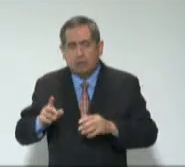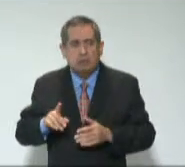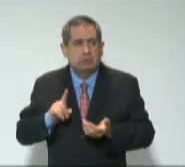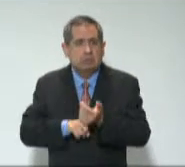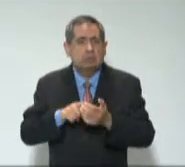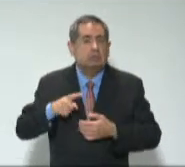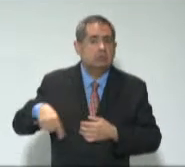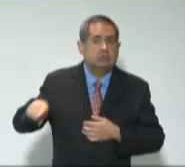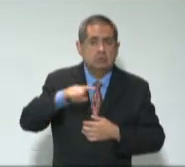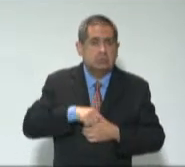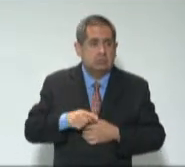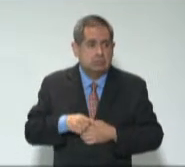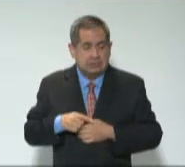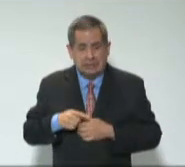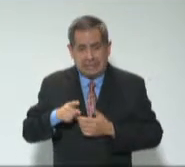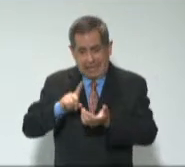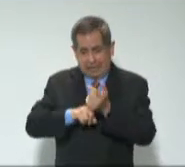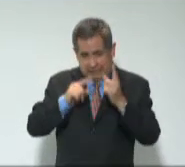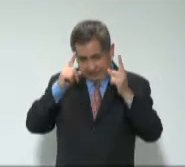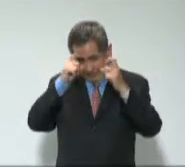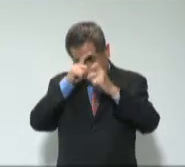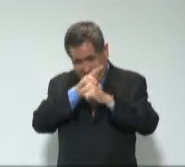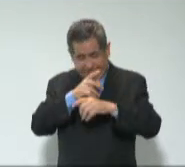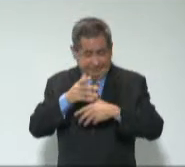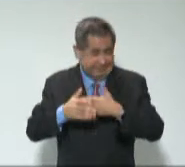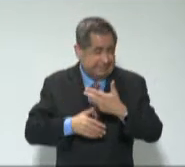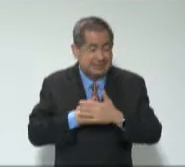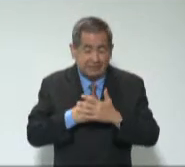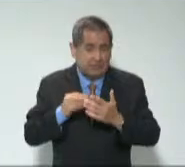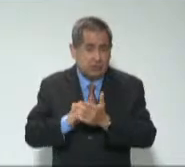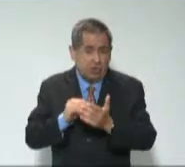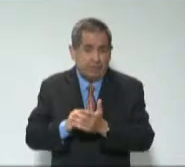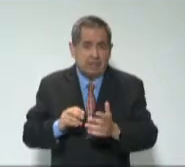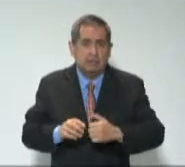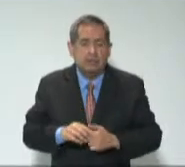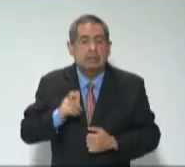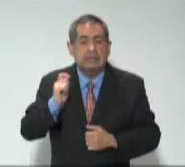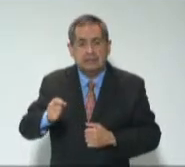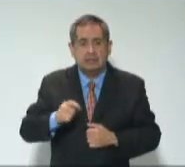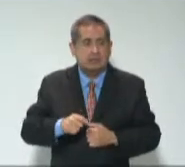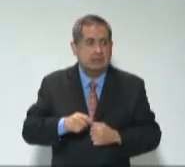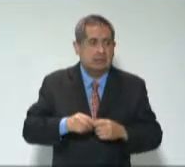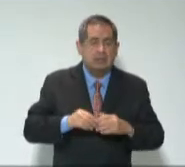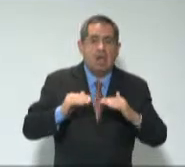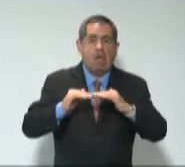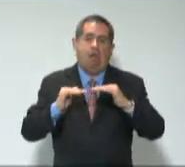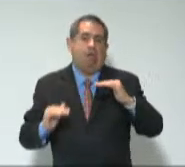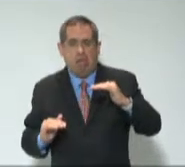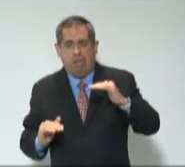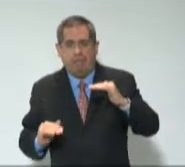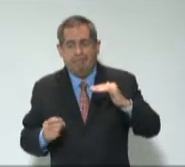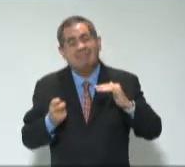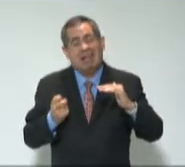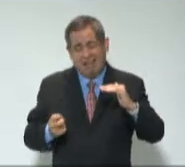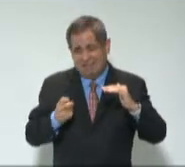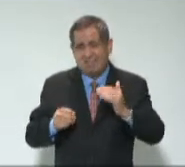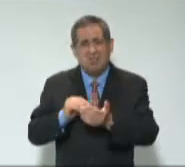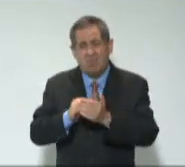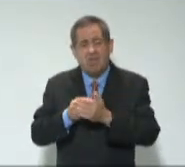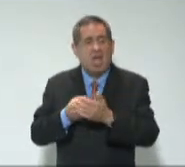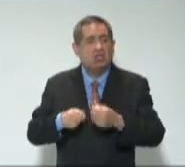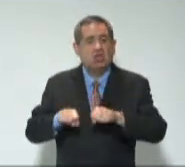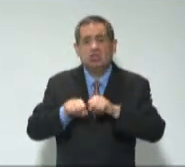desaparecen las complejidades de la realidad social y una de ellas es la desigualdad la desigualdad